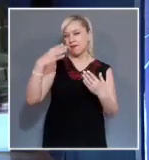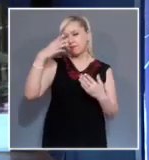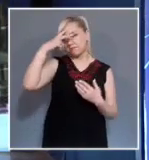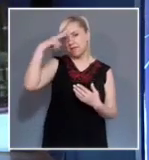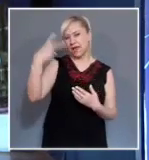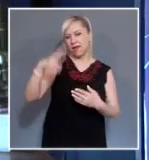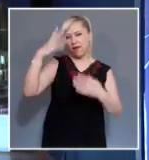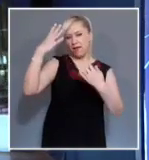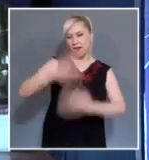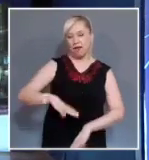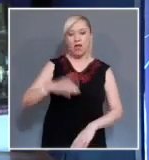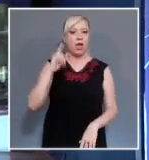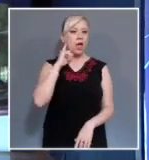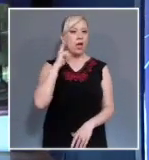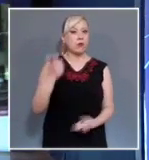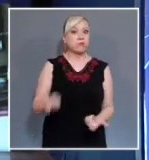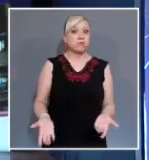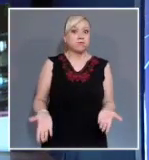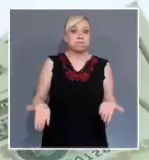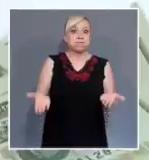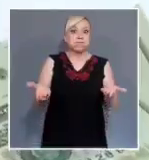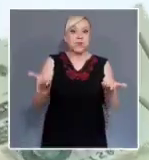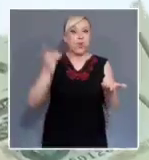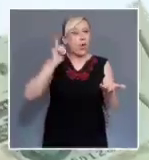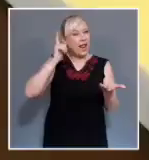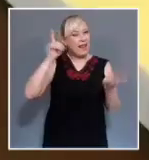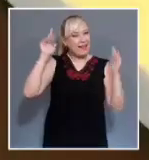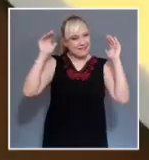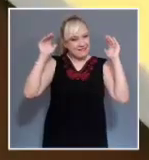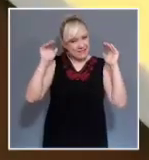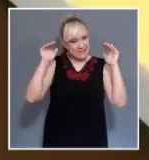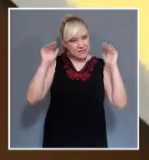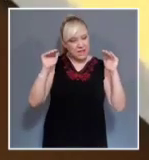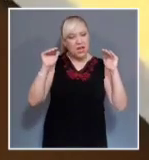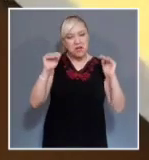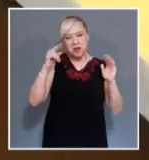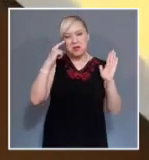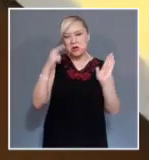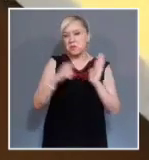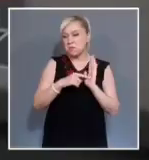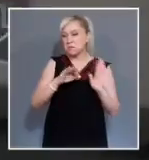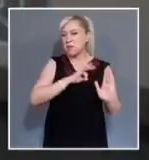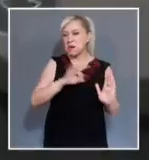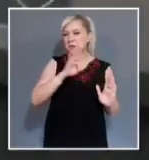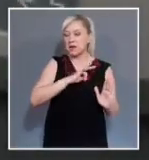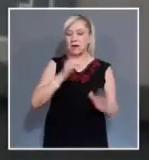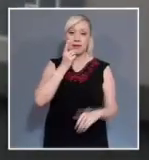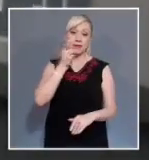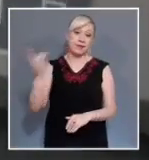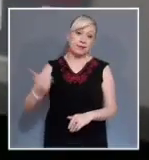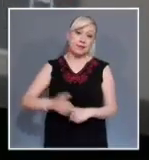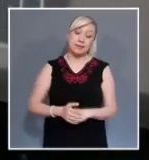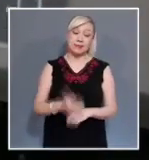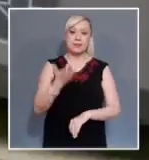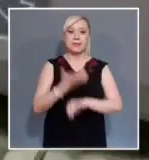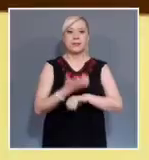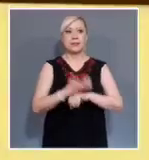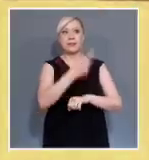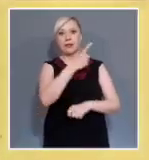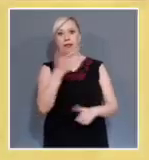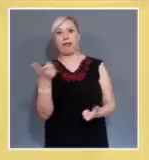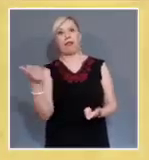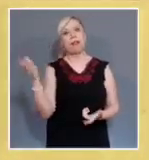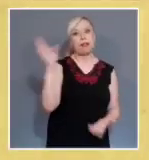inflación siga la baja la volatilidad de los sistemas financieros de Estados Unidos con la quiebra de algunos bancos